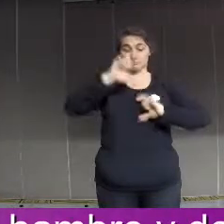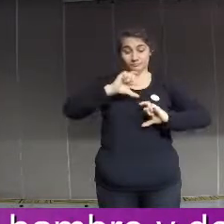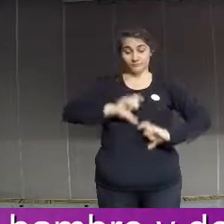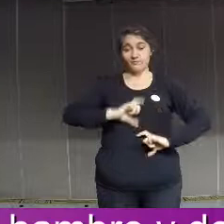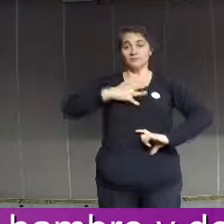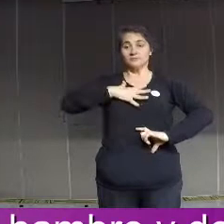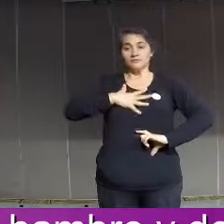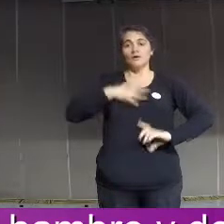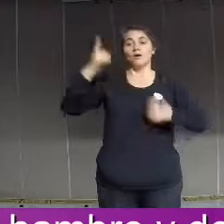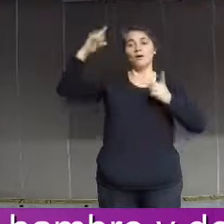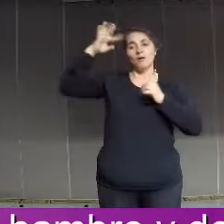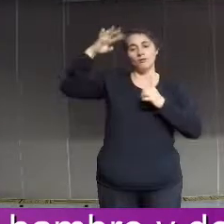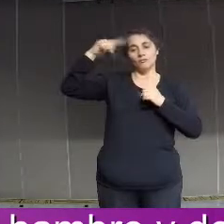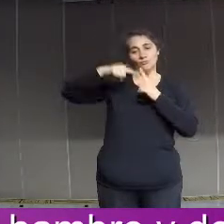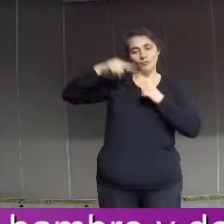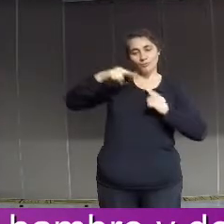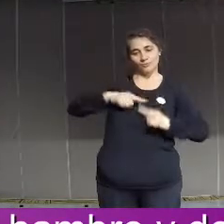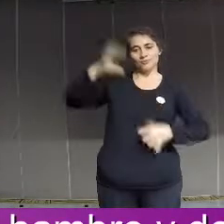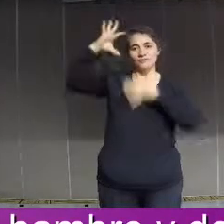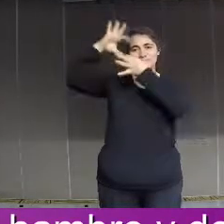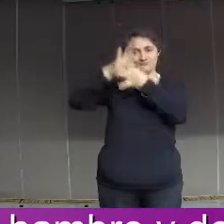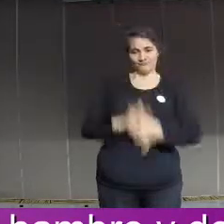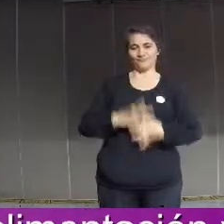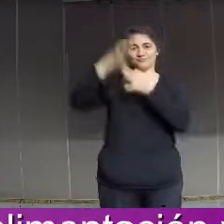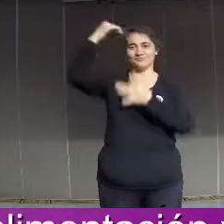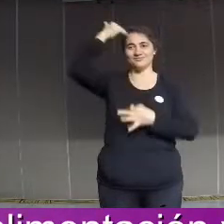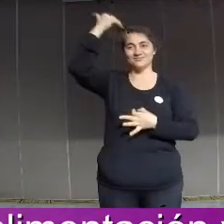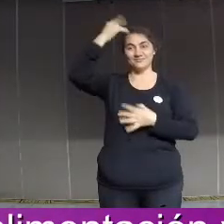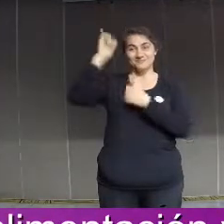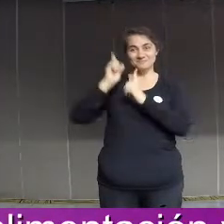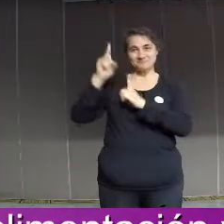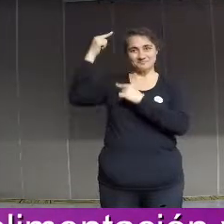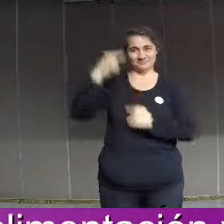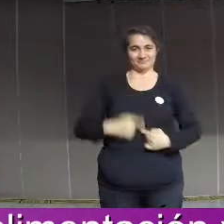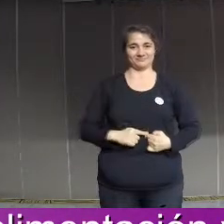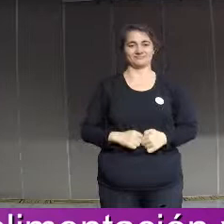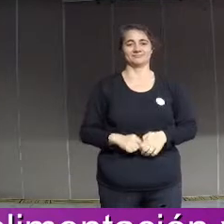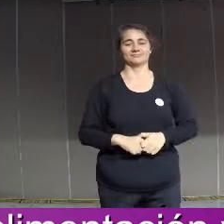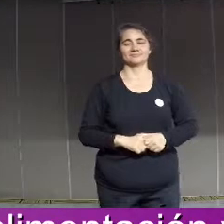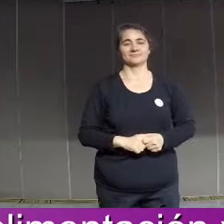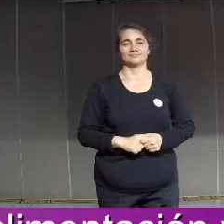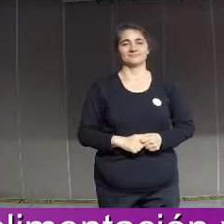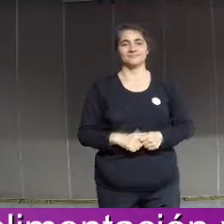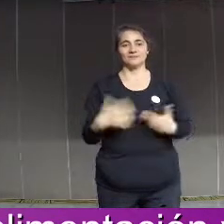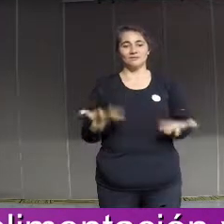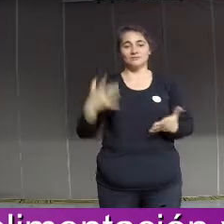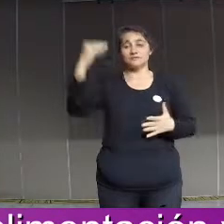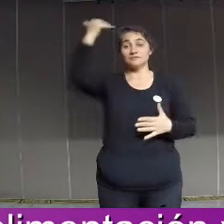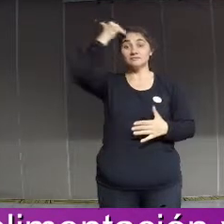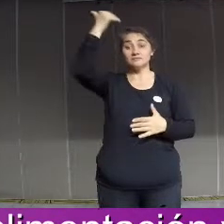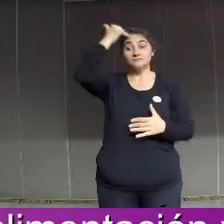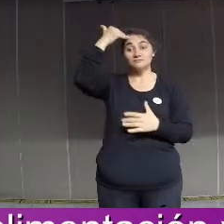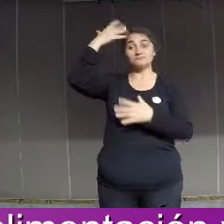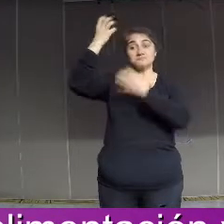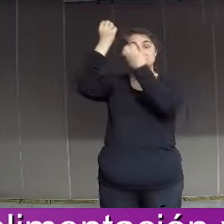respiratoria. O sea que si el paciente tiene una deglución normal, ¿sí? Yo voy a tener asegurado todos estos